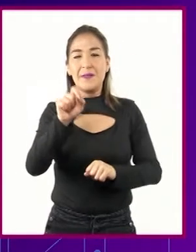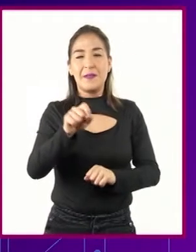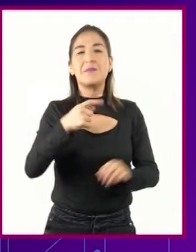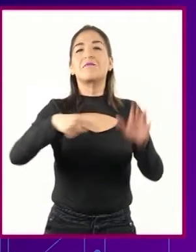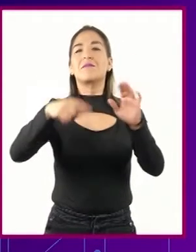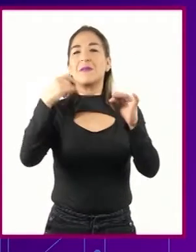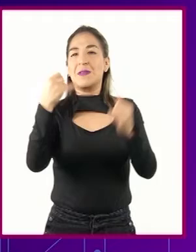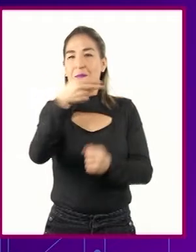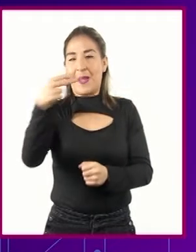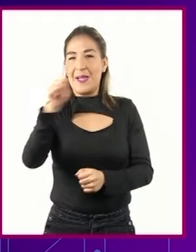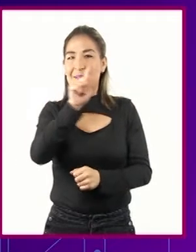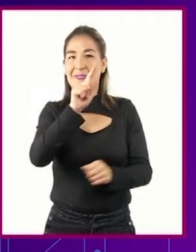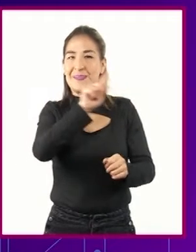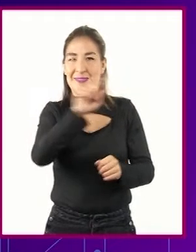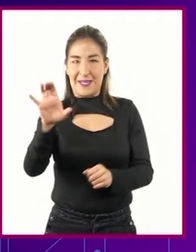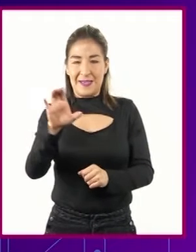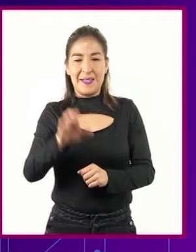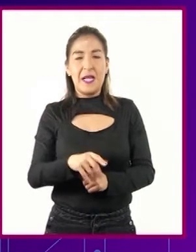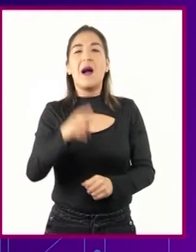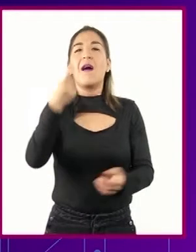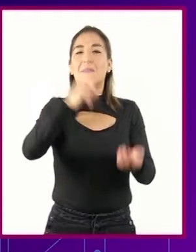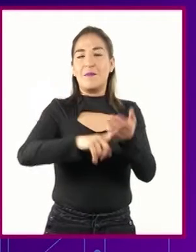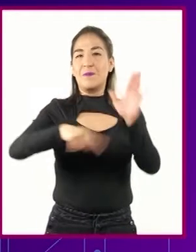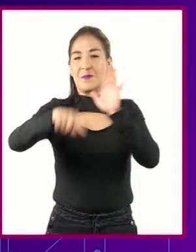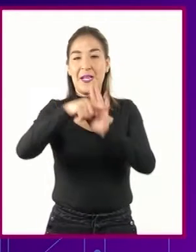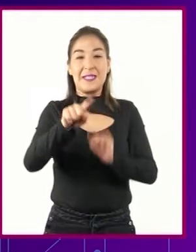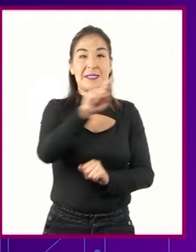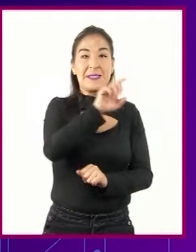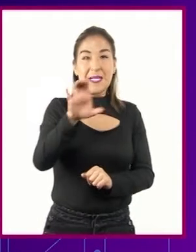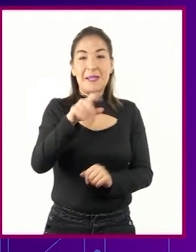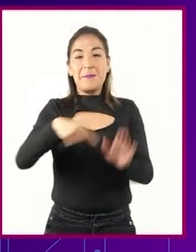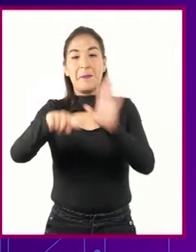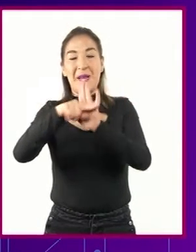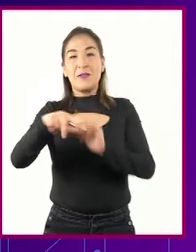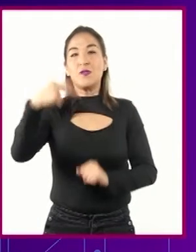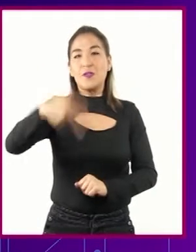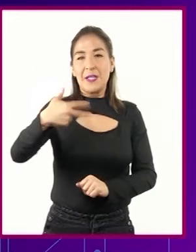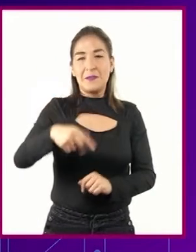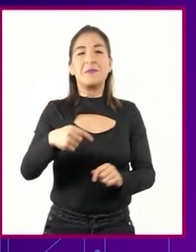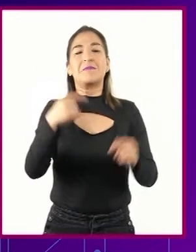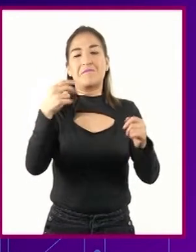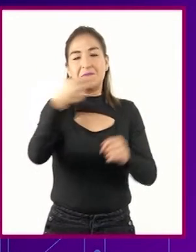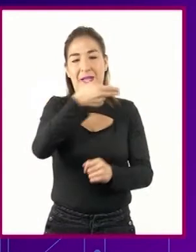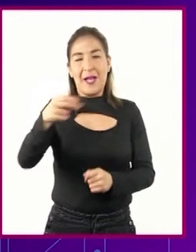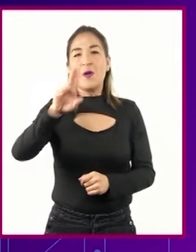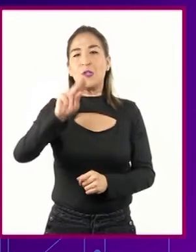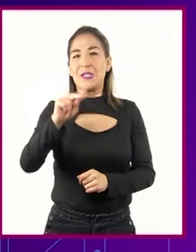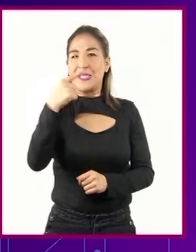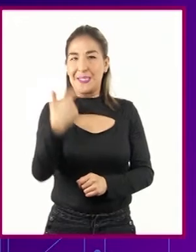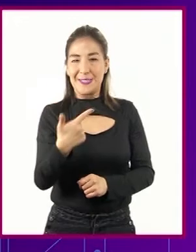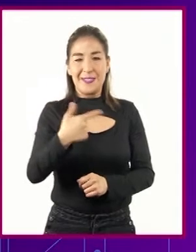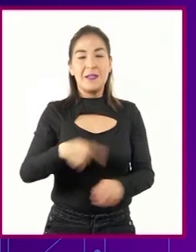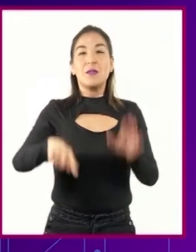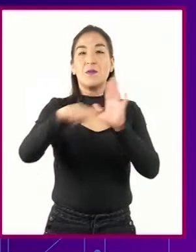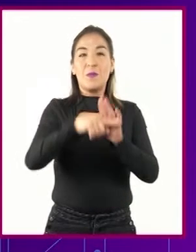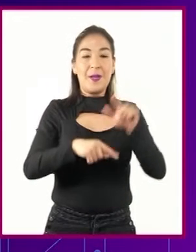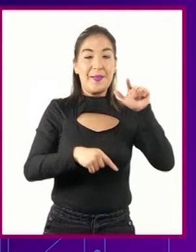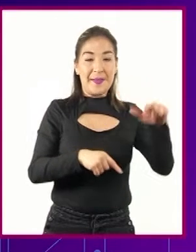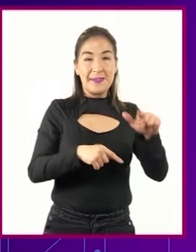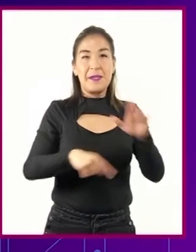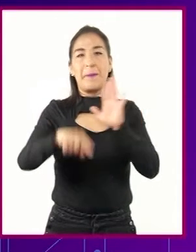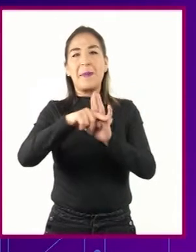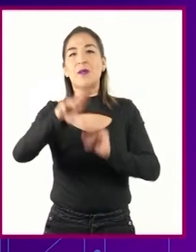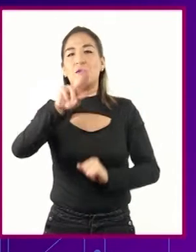100. Posteriormente, la sustracción 100 menos 13 igual a 87. Y por último, restamos 17